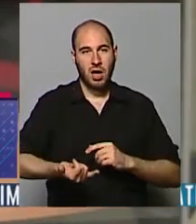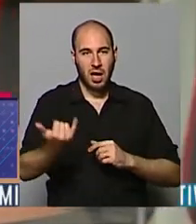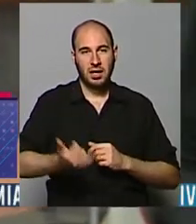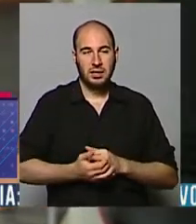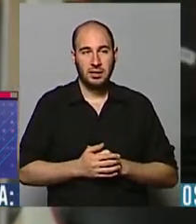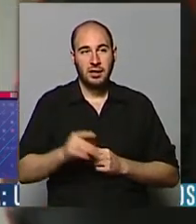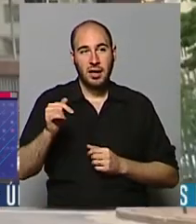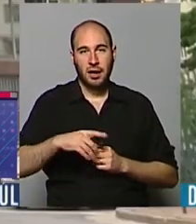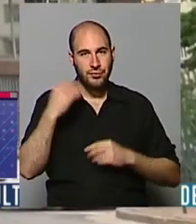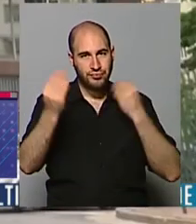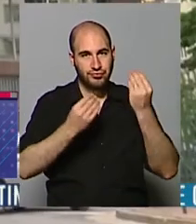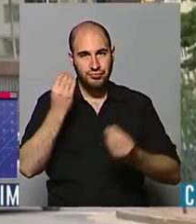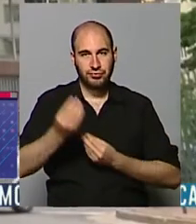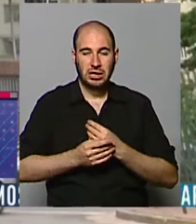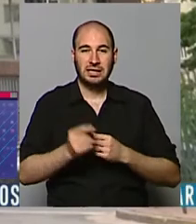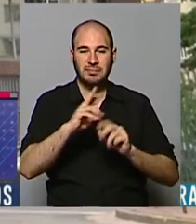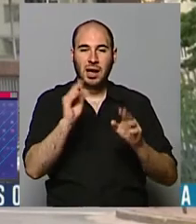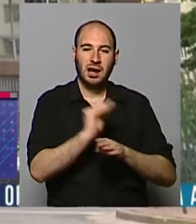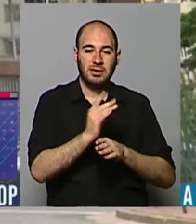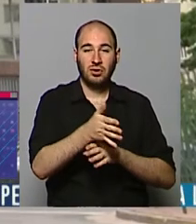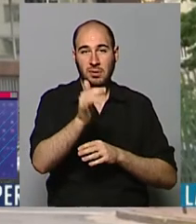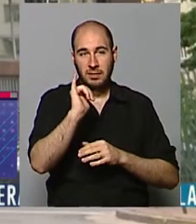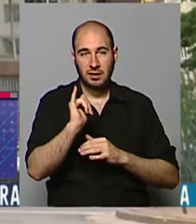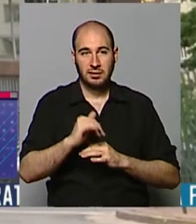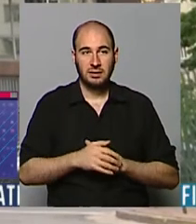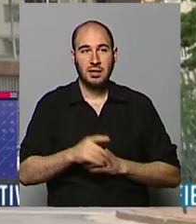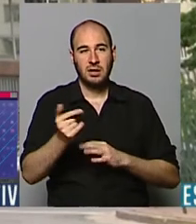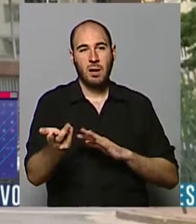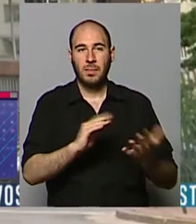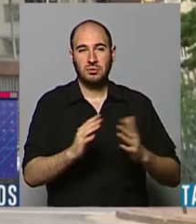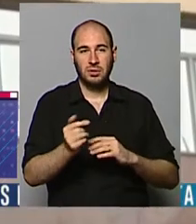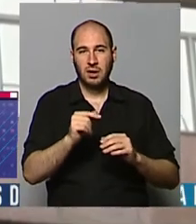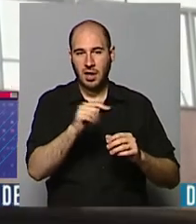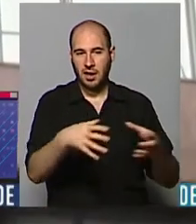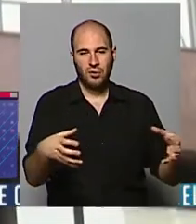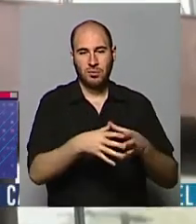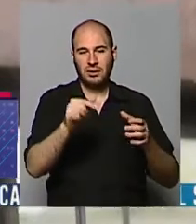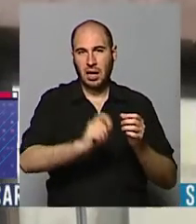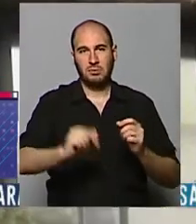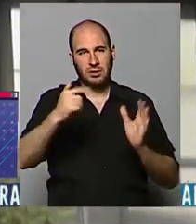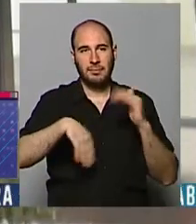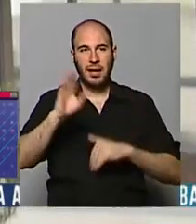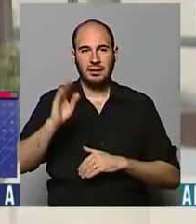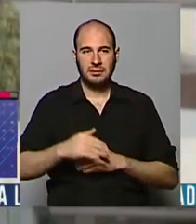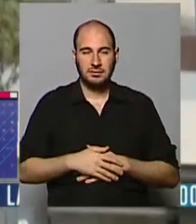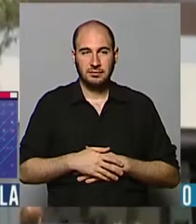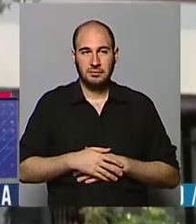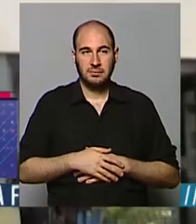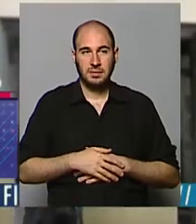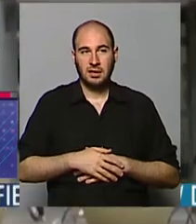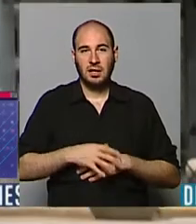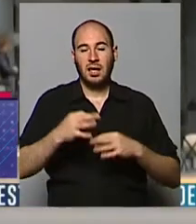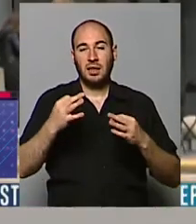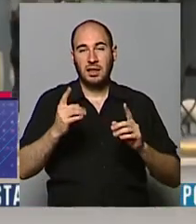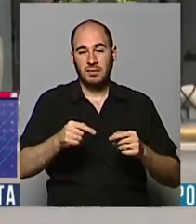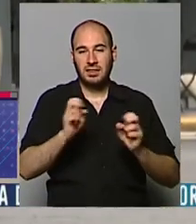que todavía nos sigan preocupando alimentos y bebidas se estima que va a ser el rubro que más ha aumentado de descartando